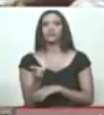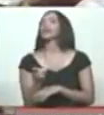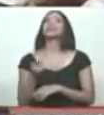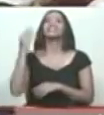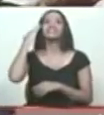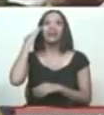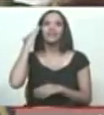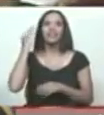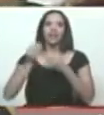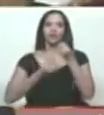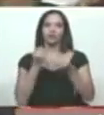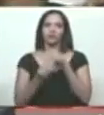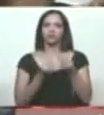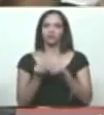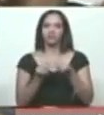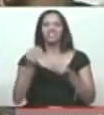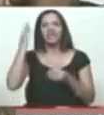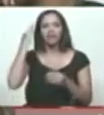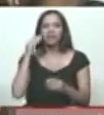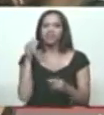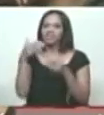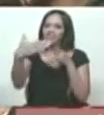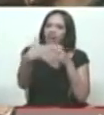estaba haciendo, sabía que estaba atacando.